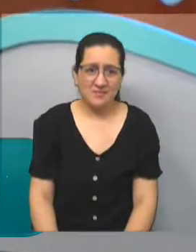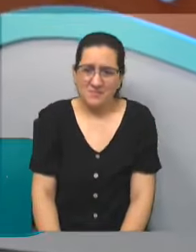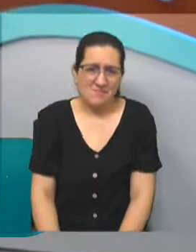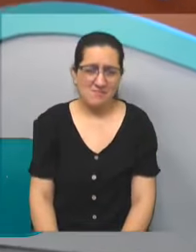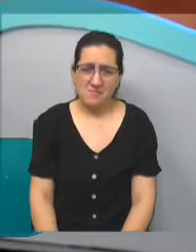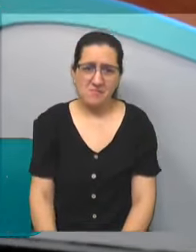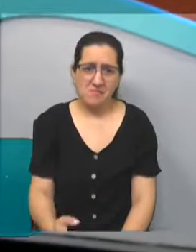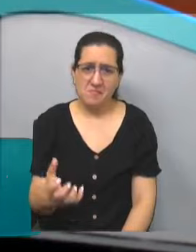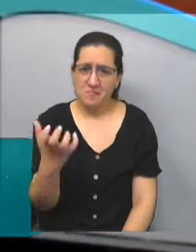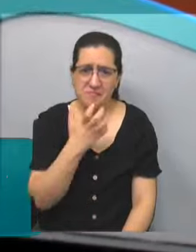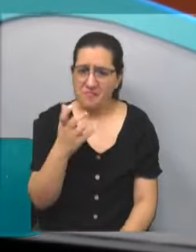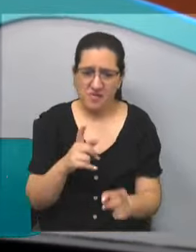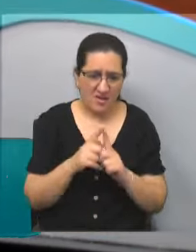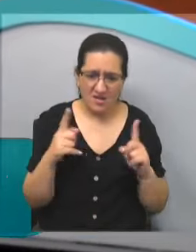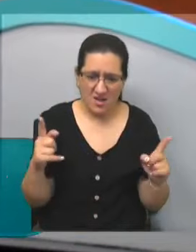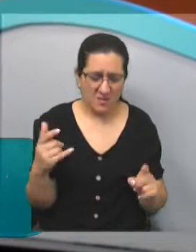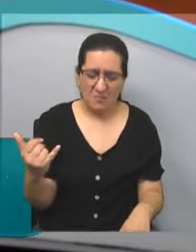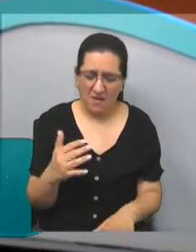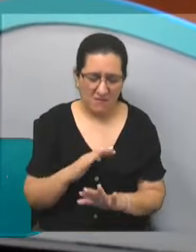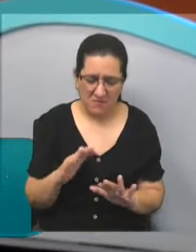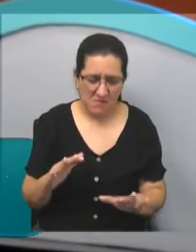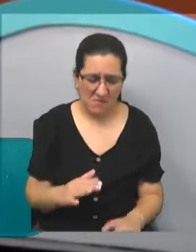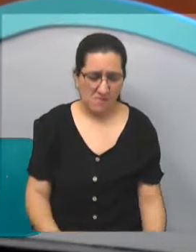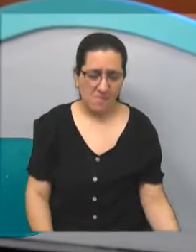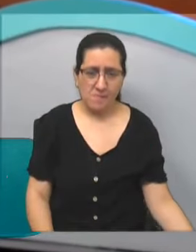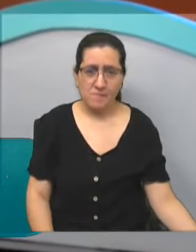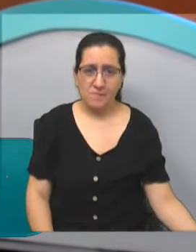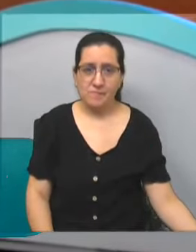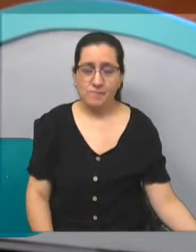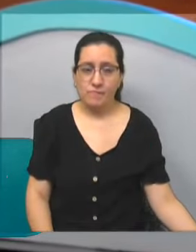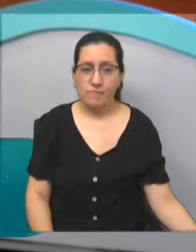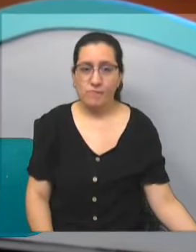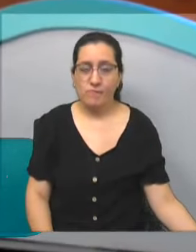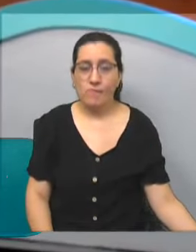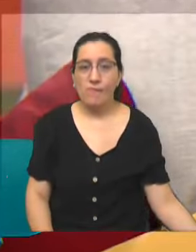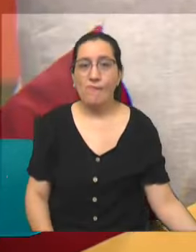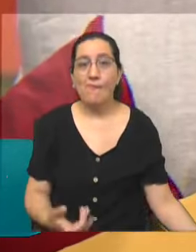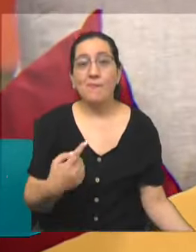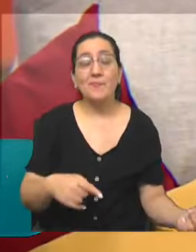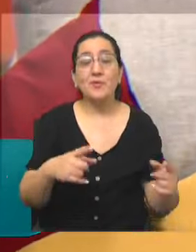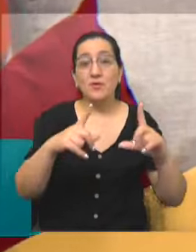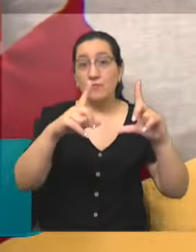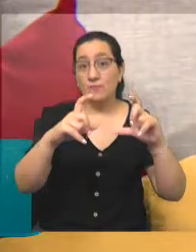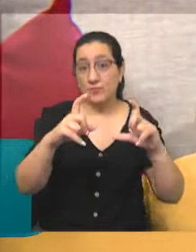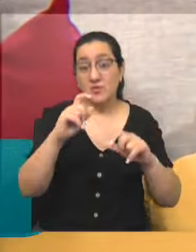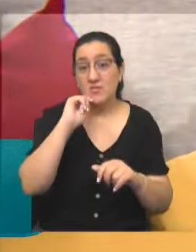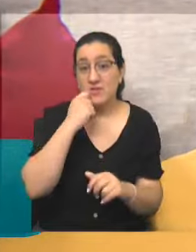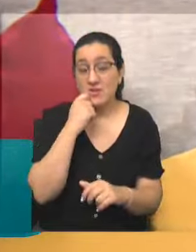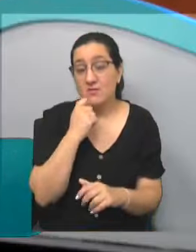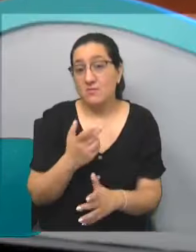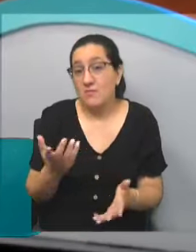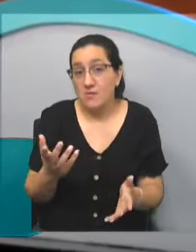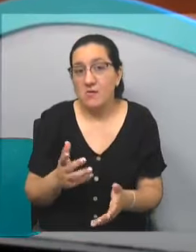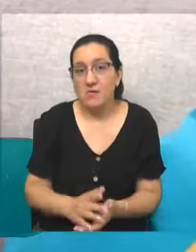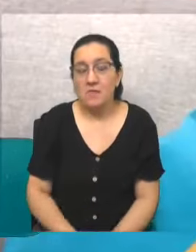espantosa, larga, boluda. Pero fotográficamente divina. Preciosa. Es lo que dijo el cuervo. ¿Sabés